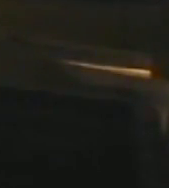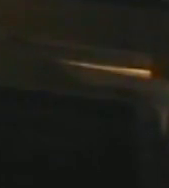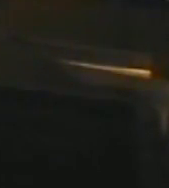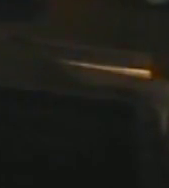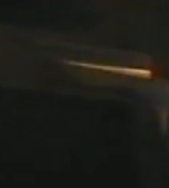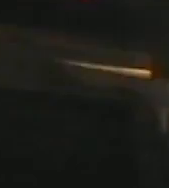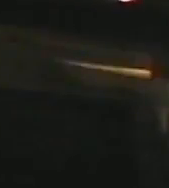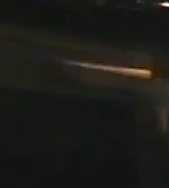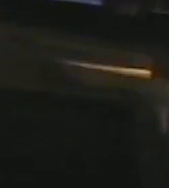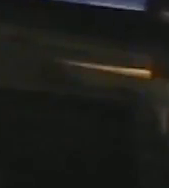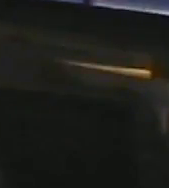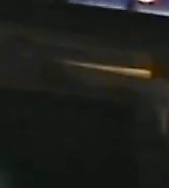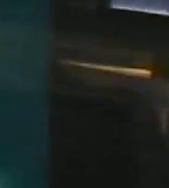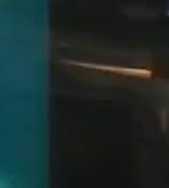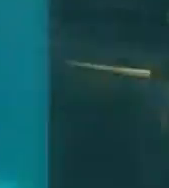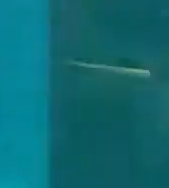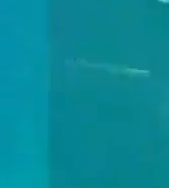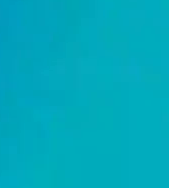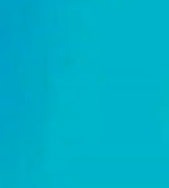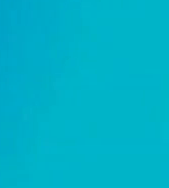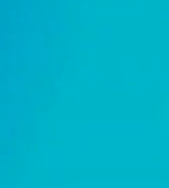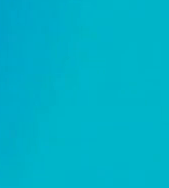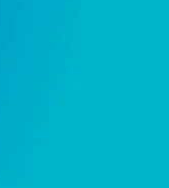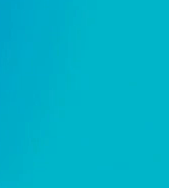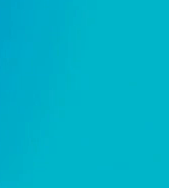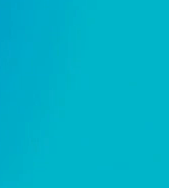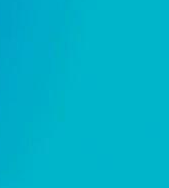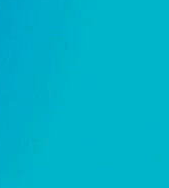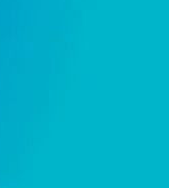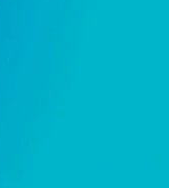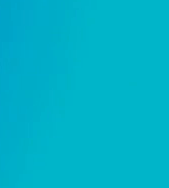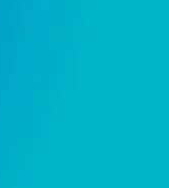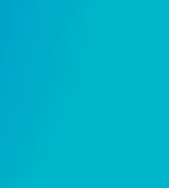Caballo te dan sabana porque